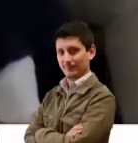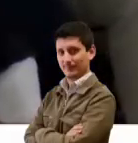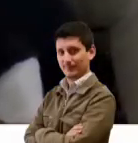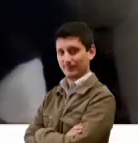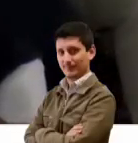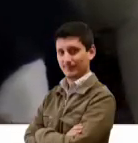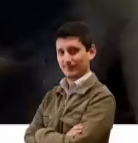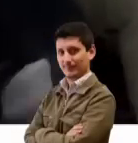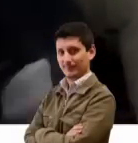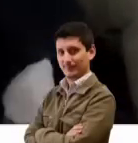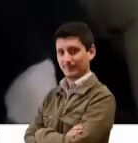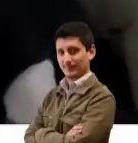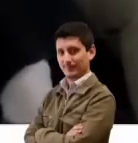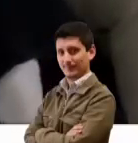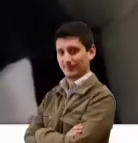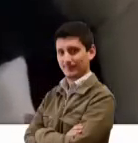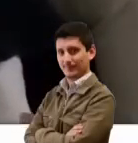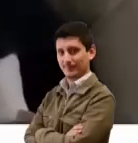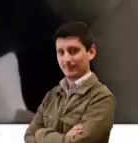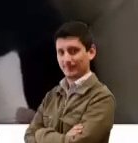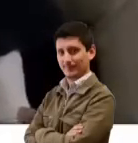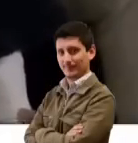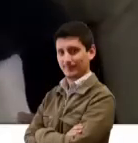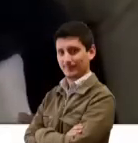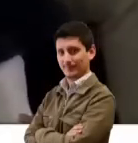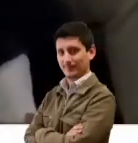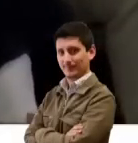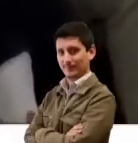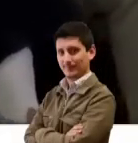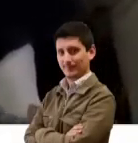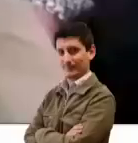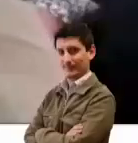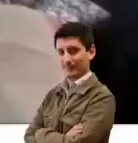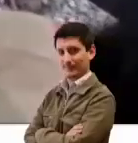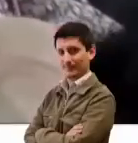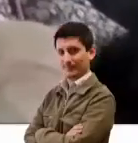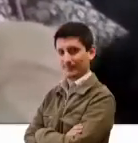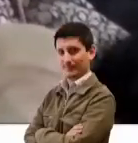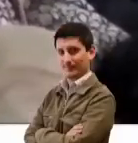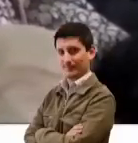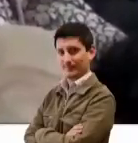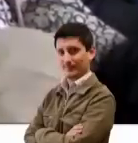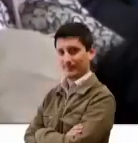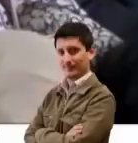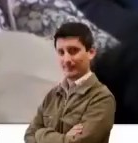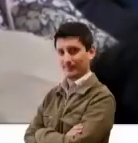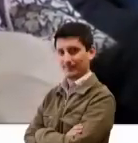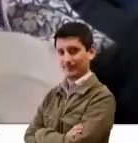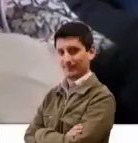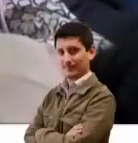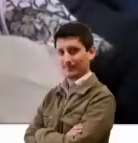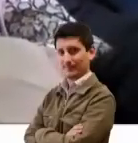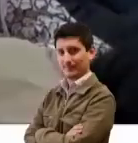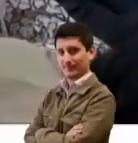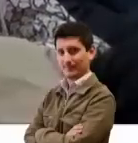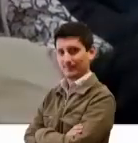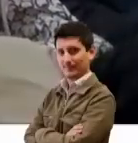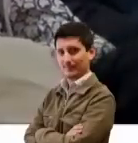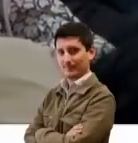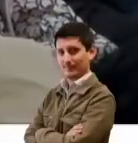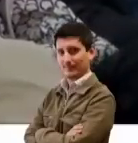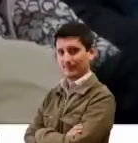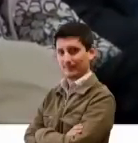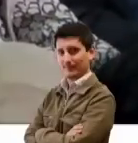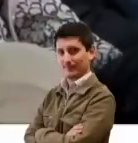sexuales. Pero quizás en el capítulo 6 podría haber piso para argumentos reales. Esta es por lo menos la percepción inicial en la Cámara Baja. El